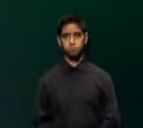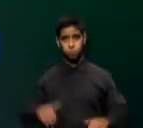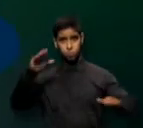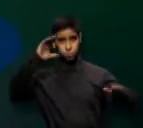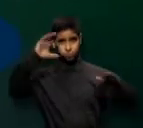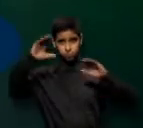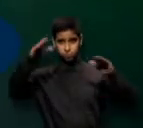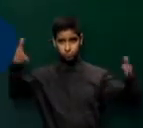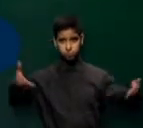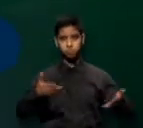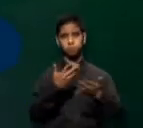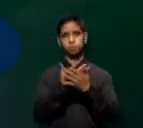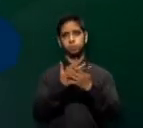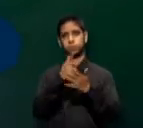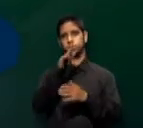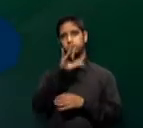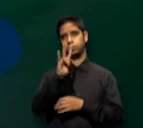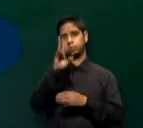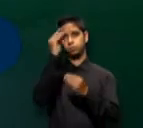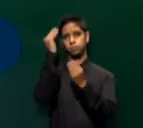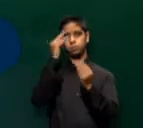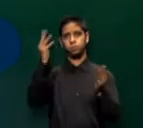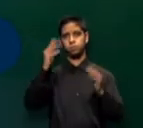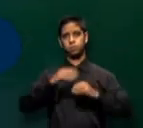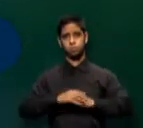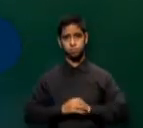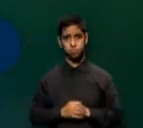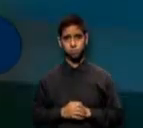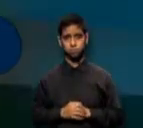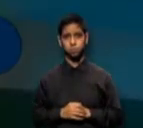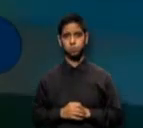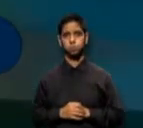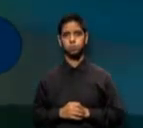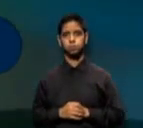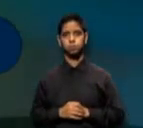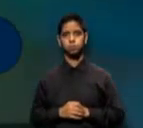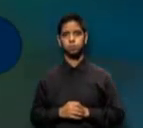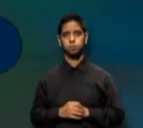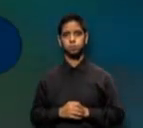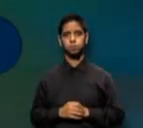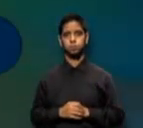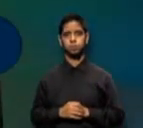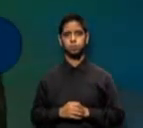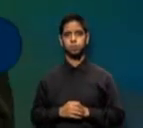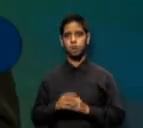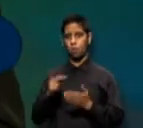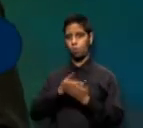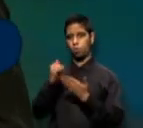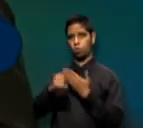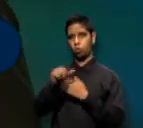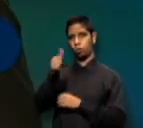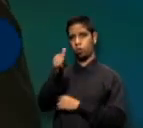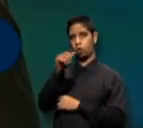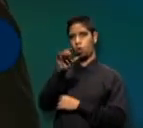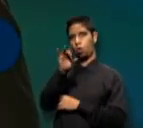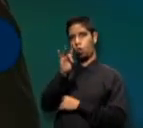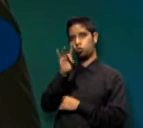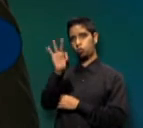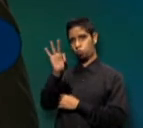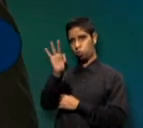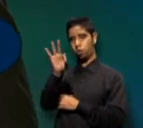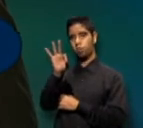Bienvenidos a Noticias 24/7. Inmediato pasamos a las informaciones. El proyecto 1089, que propone detener